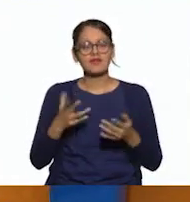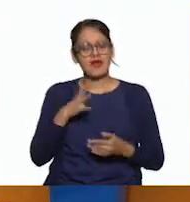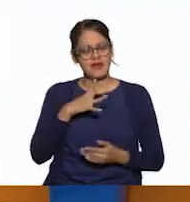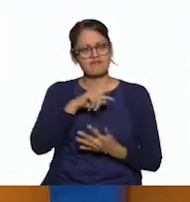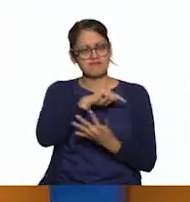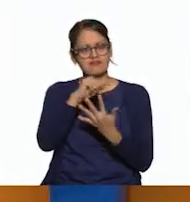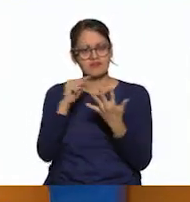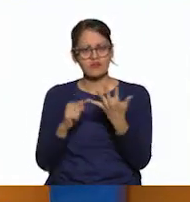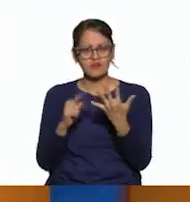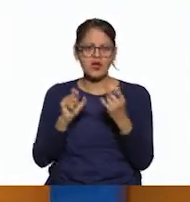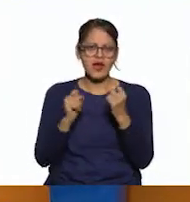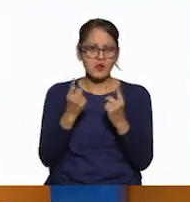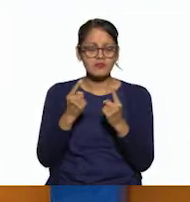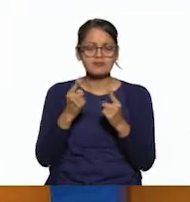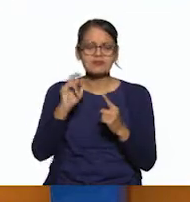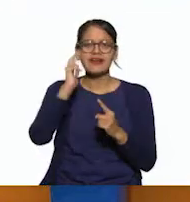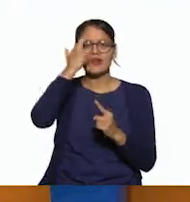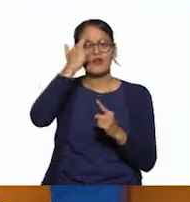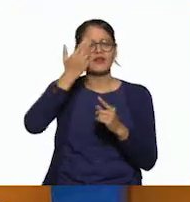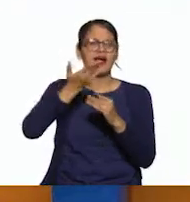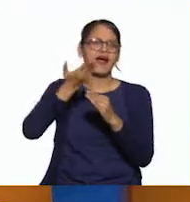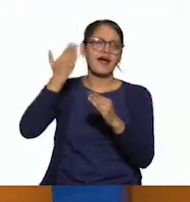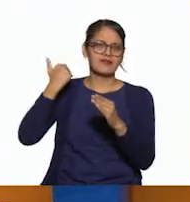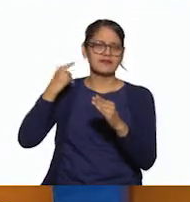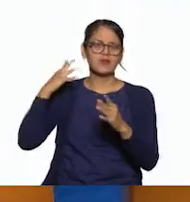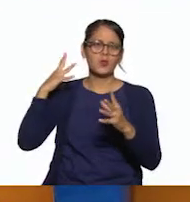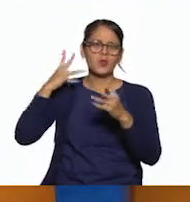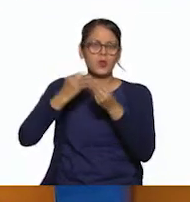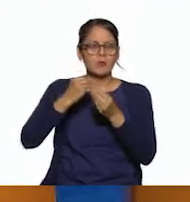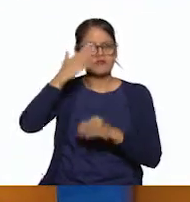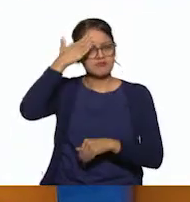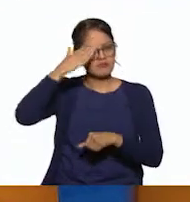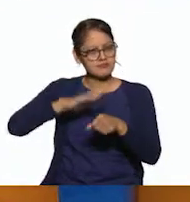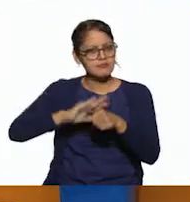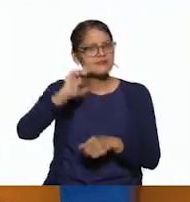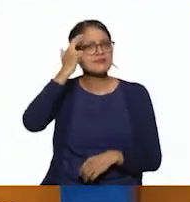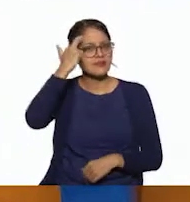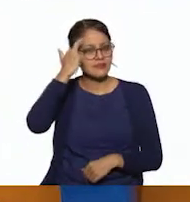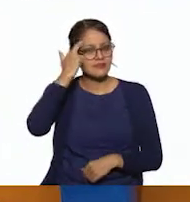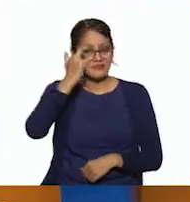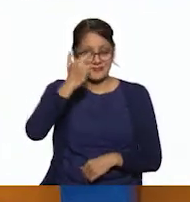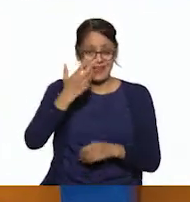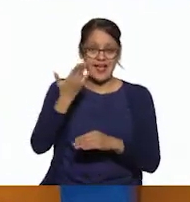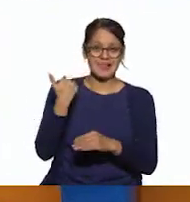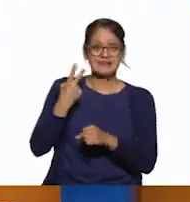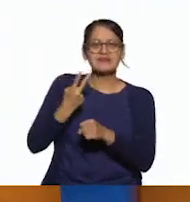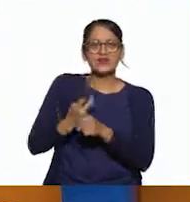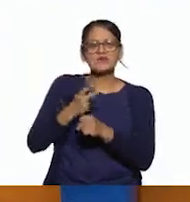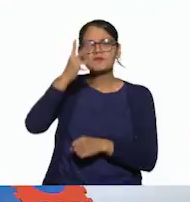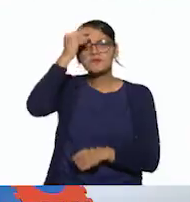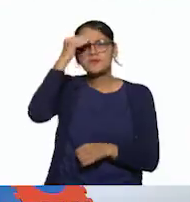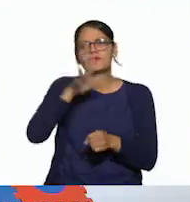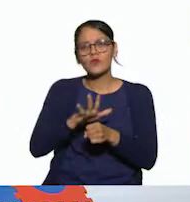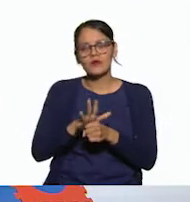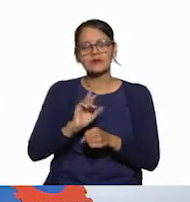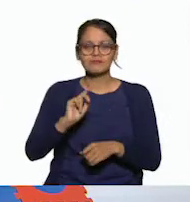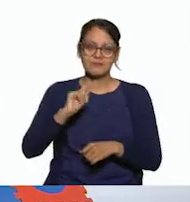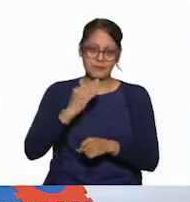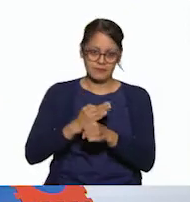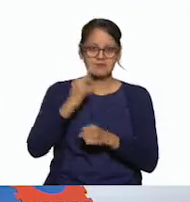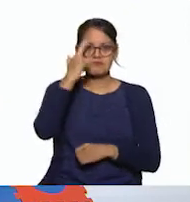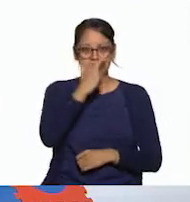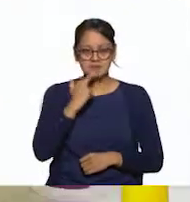algunas recapitulaciones recordando lo que ustedes ya saben y aprendieron en segundo grado. Ah, pues me parece muy bien, yo ya